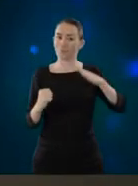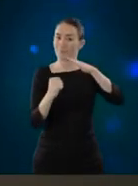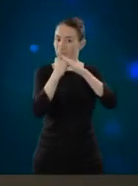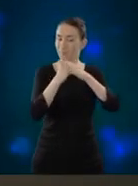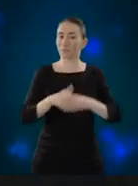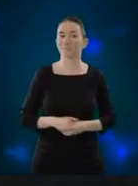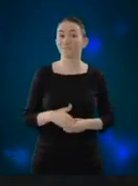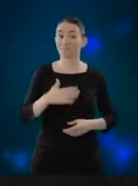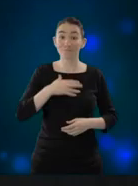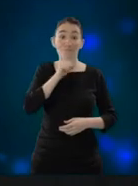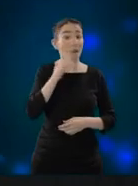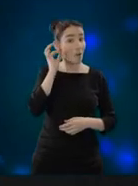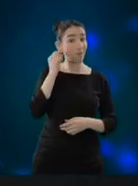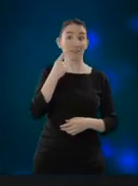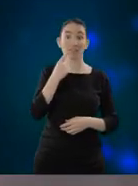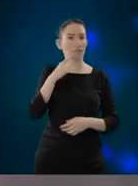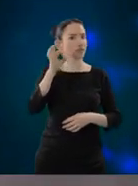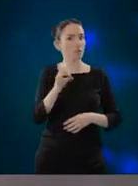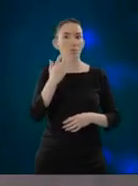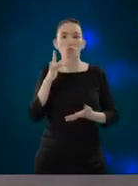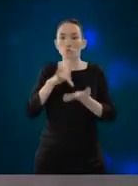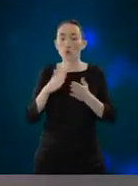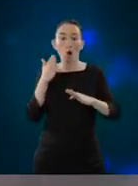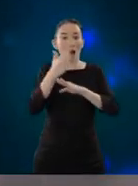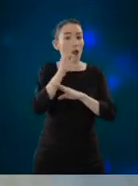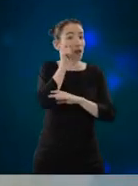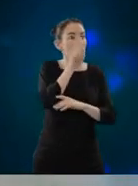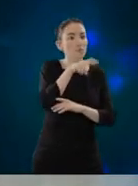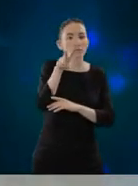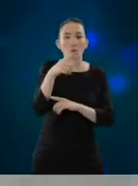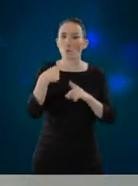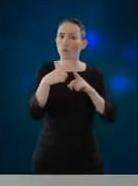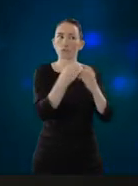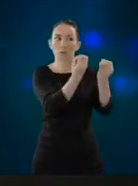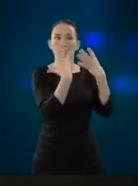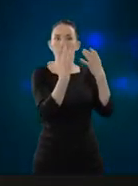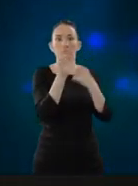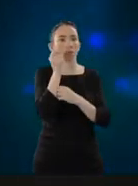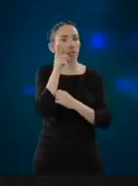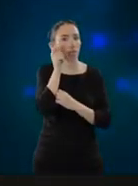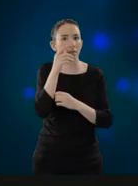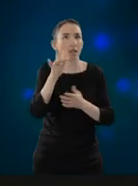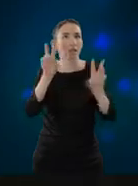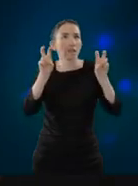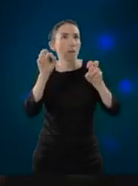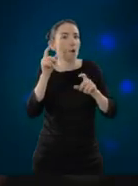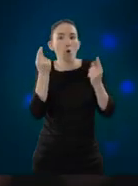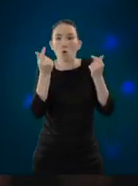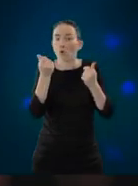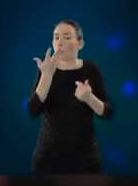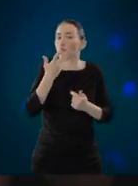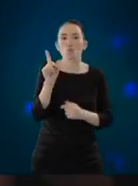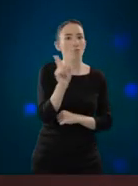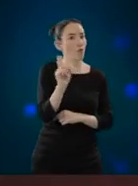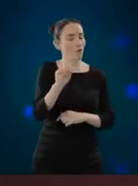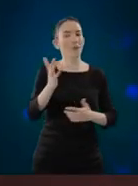personas. Mi abuela siempre dice que en las visitas ha aprendido secretos de Logroño que no conocía.